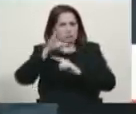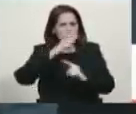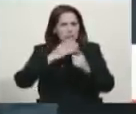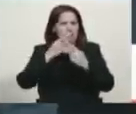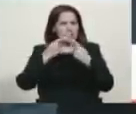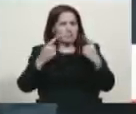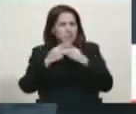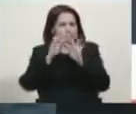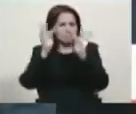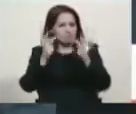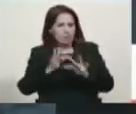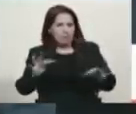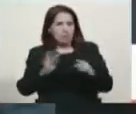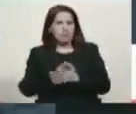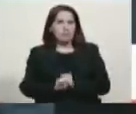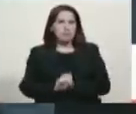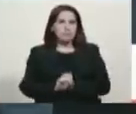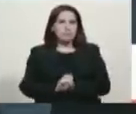Sonia.